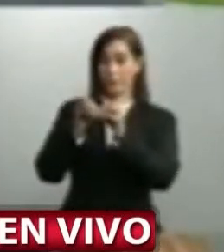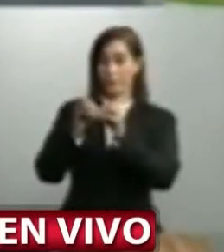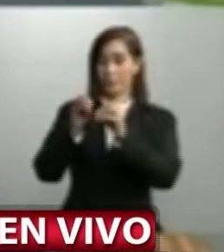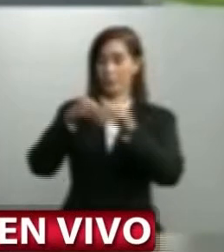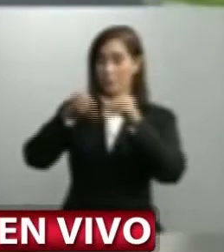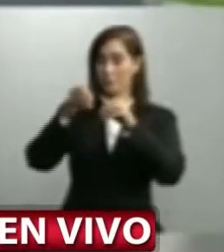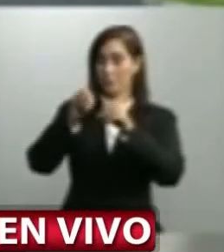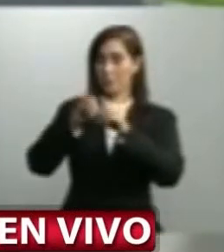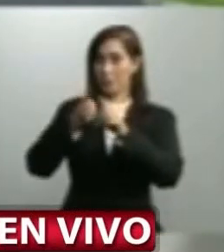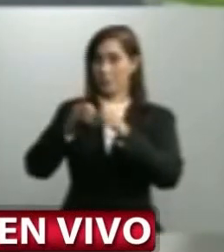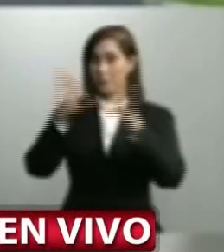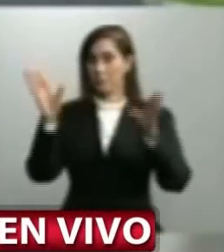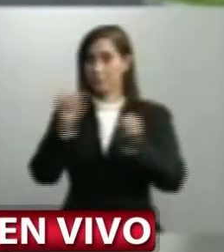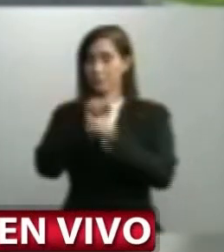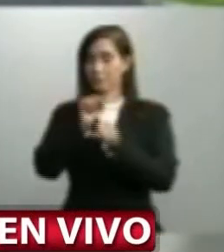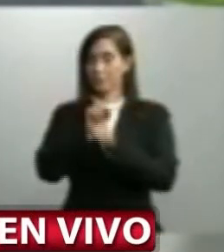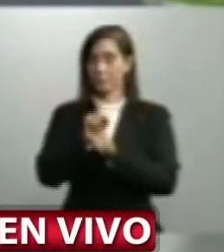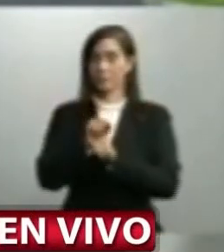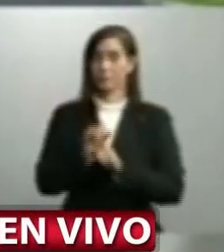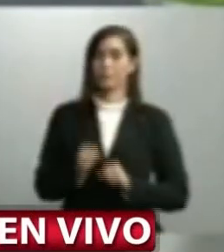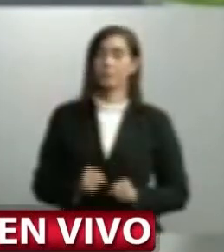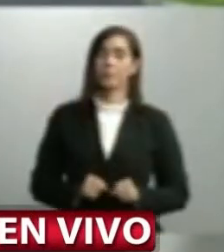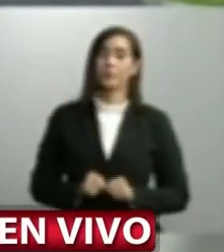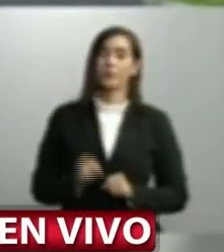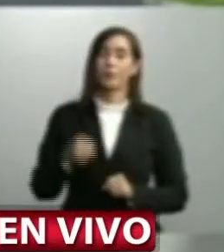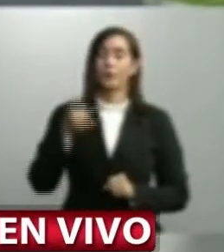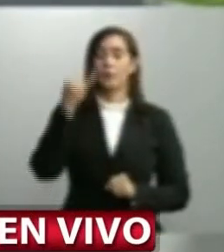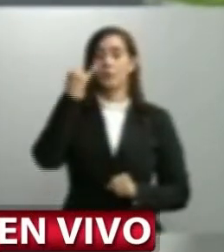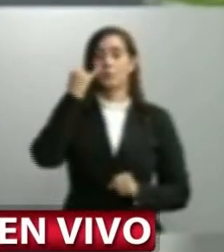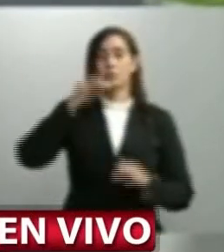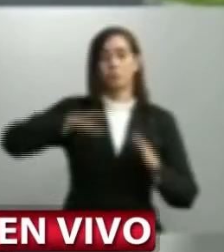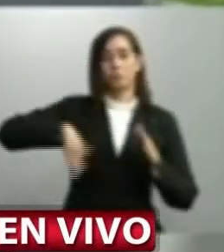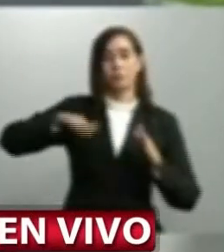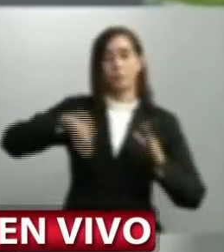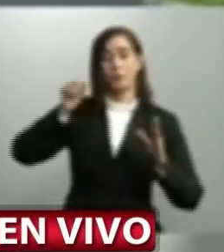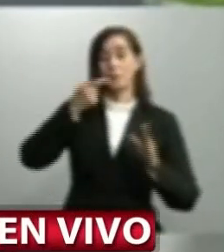Bueno, todavía es muy temprano para uno hacer